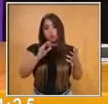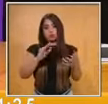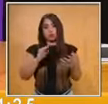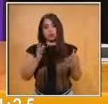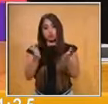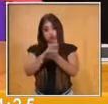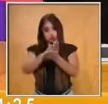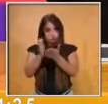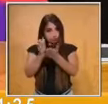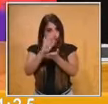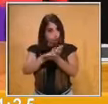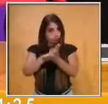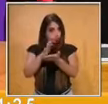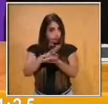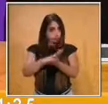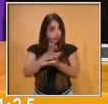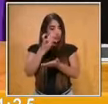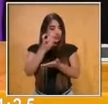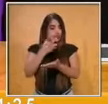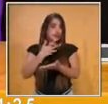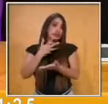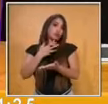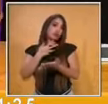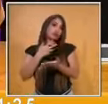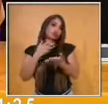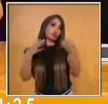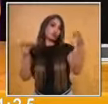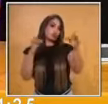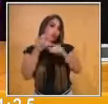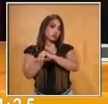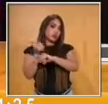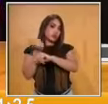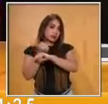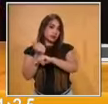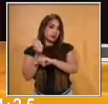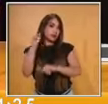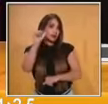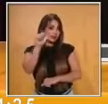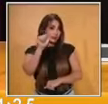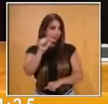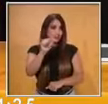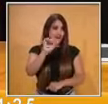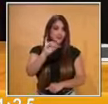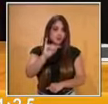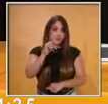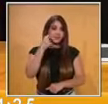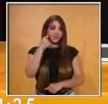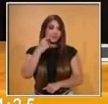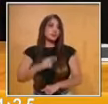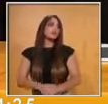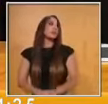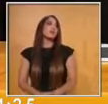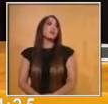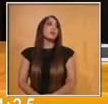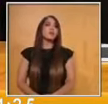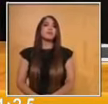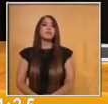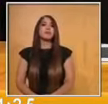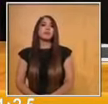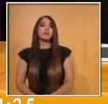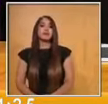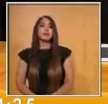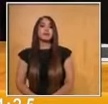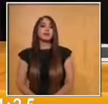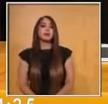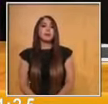nuestra hoja amarilla 16avos. Aquí lo tenemos como entero, pero aquí ya dividido. Lo voy a doblar para